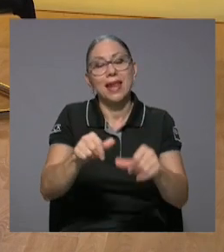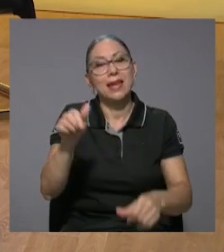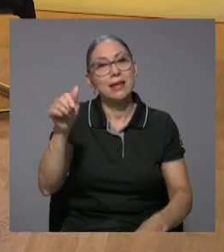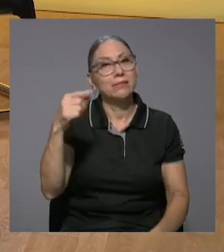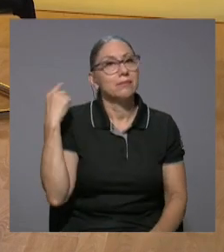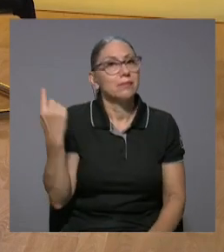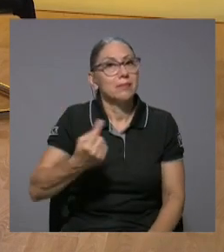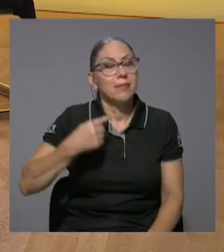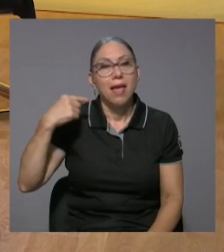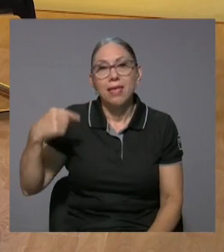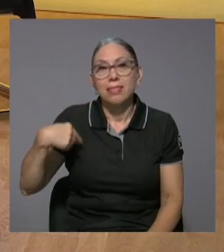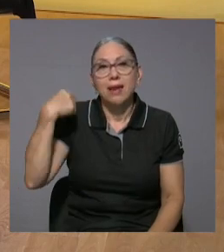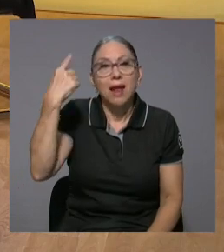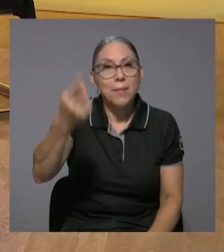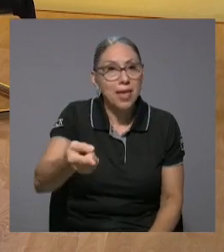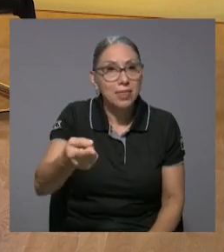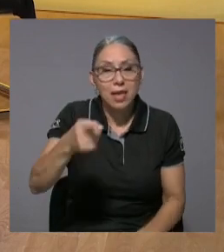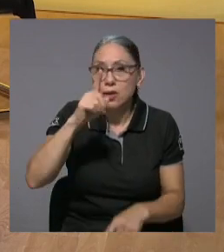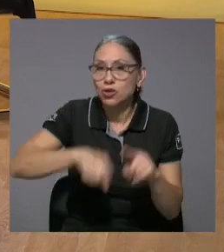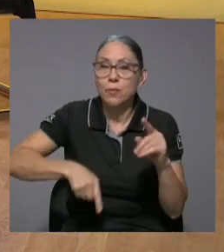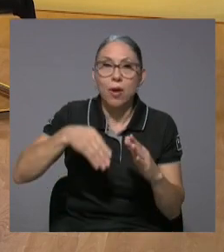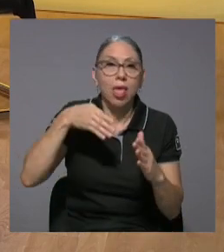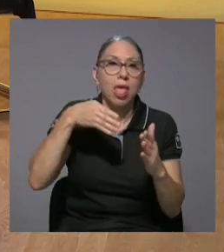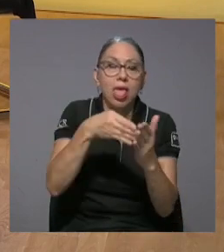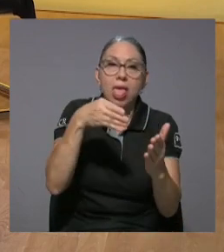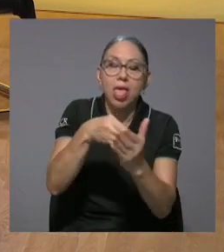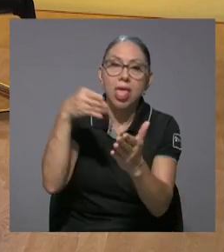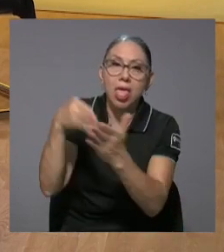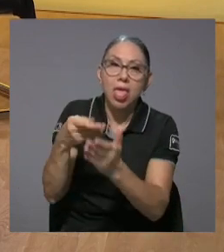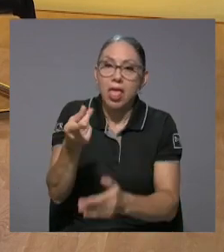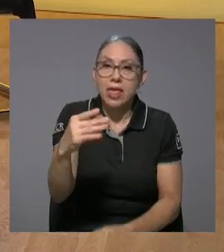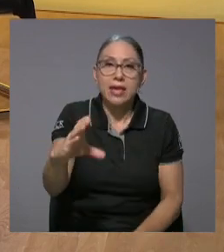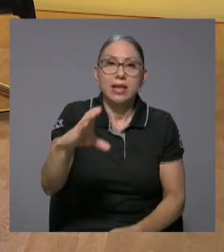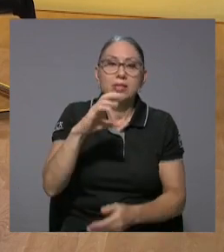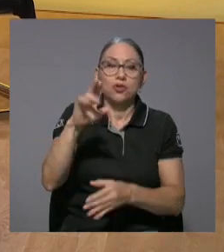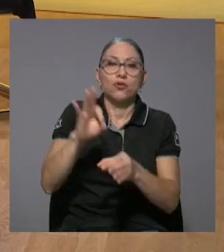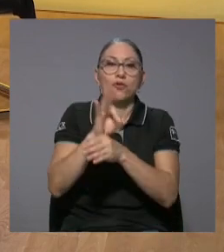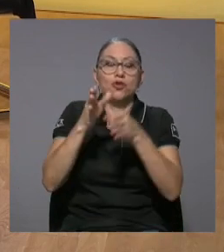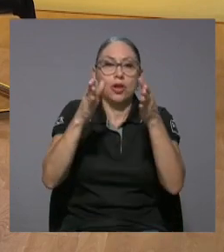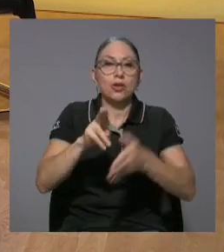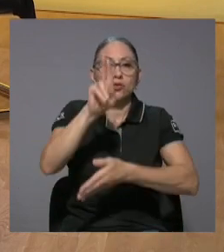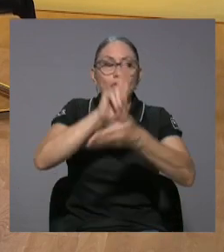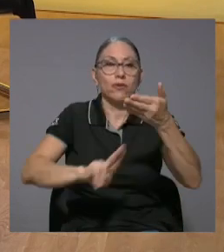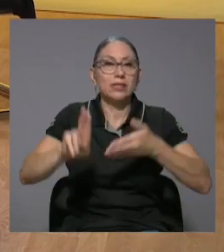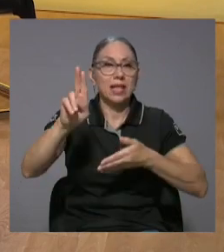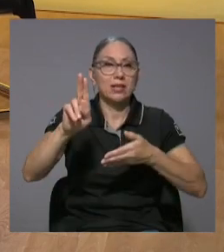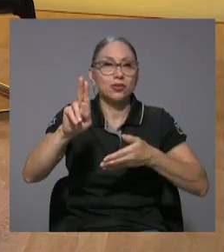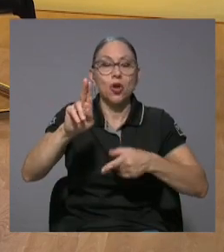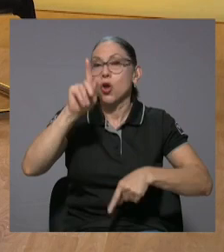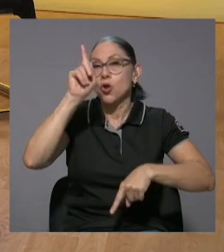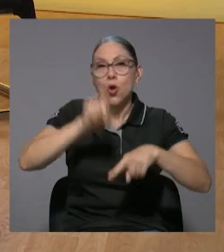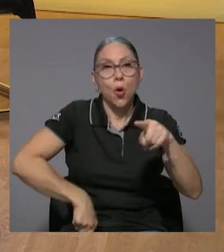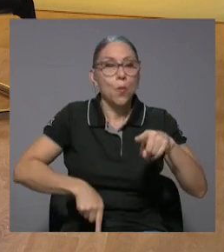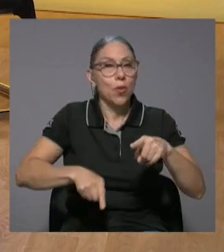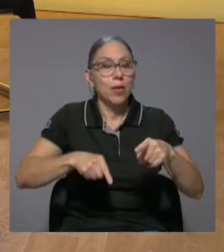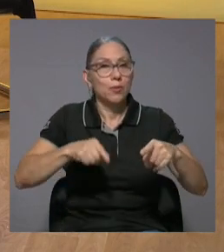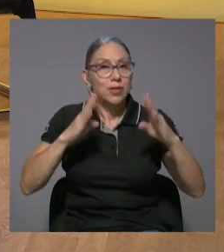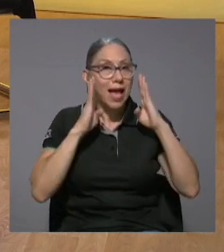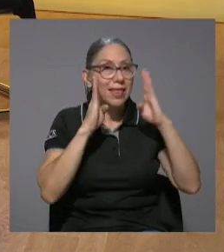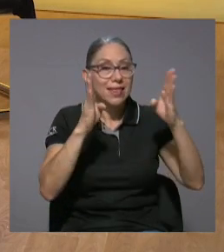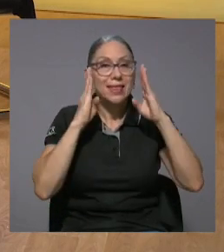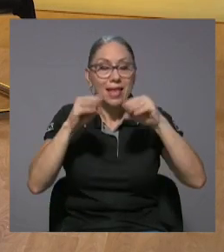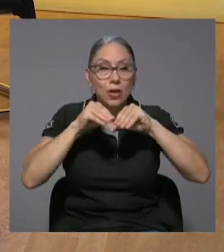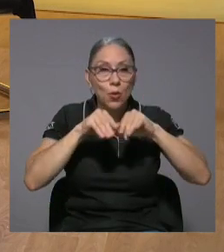los ingresos de los funcionarios universitarios. No vamos a poder atender los desafíos de cobertura, pero también de reducir